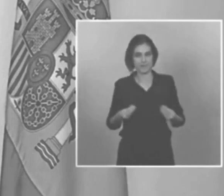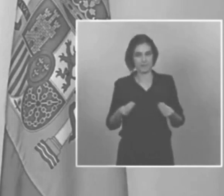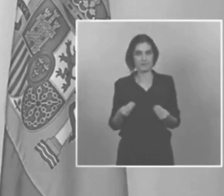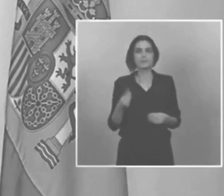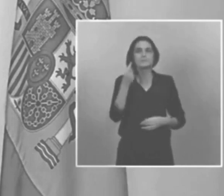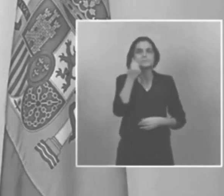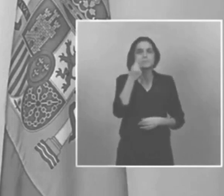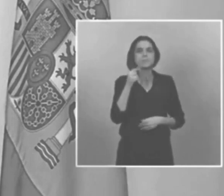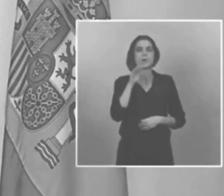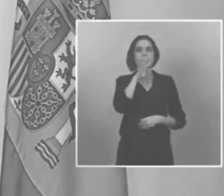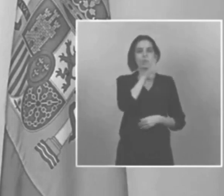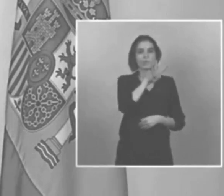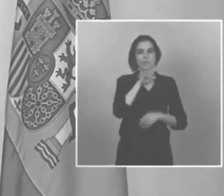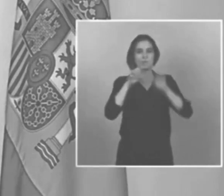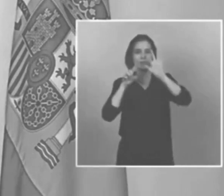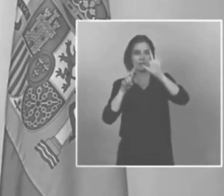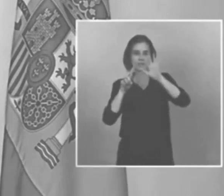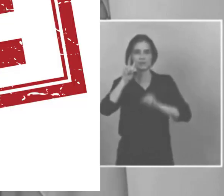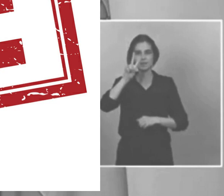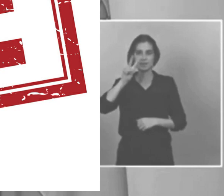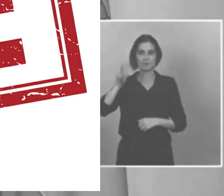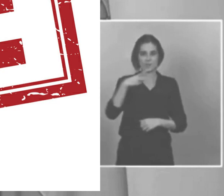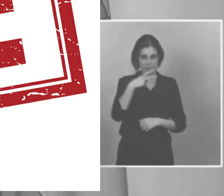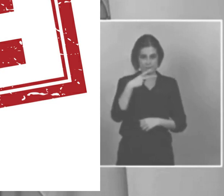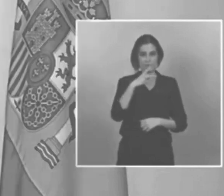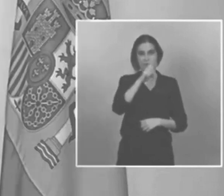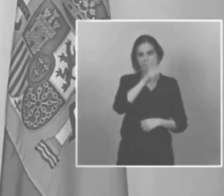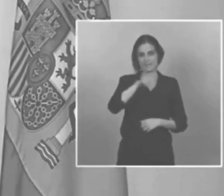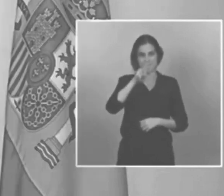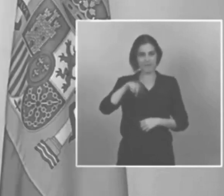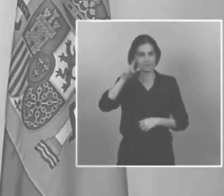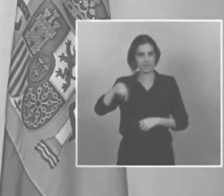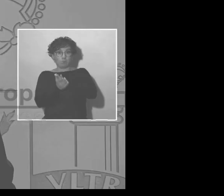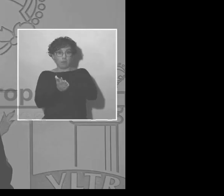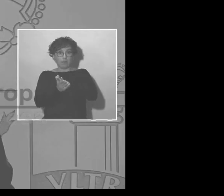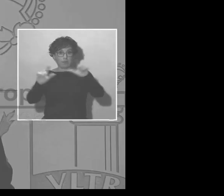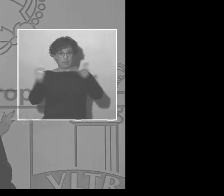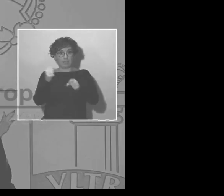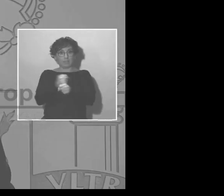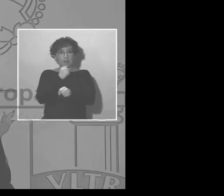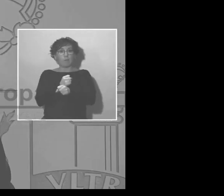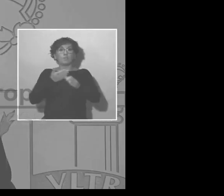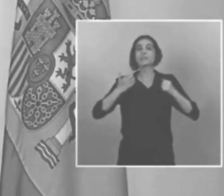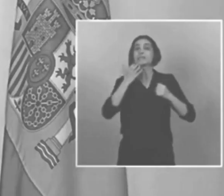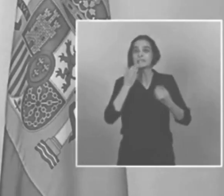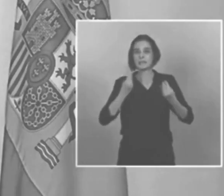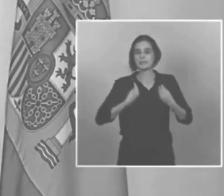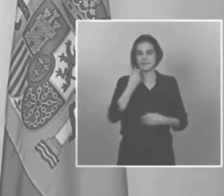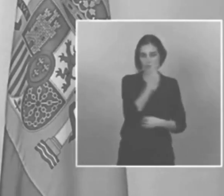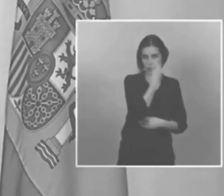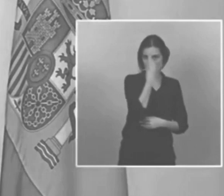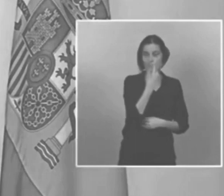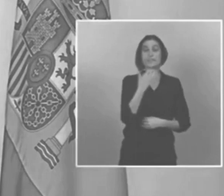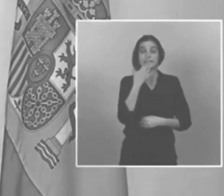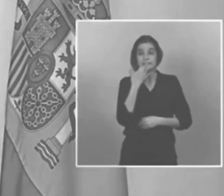justificación de carácter técnico. Sencillamente, nos han engañado a base de ruedas de prensa, entrevistas, declaraciones y comunicados en redes sociales.